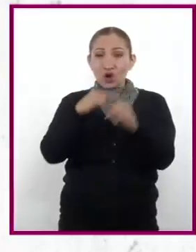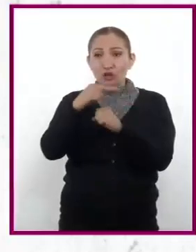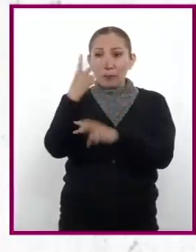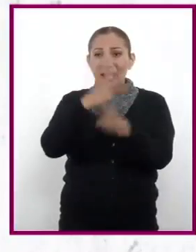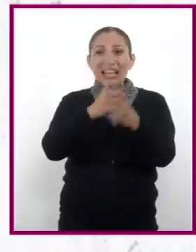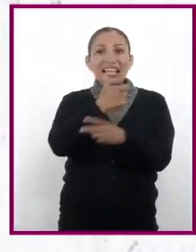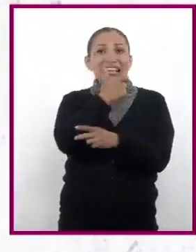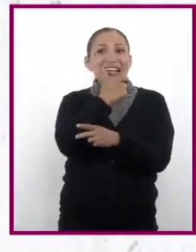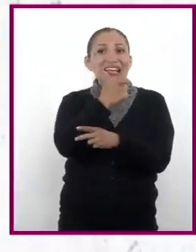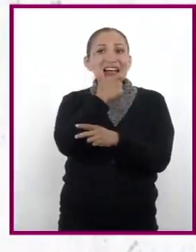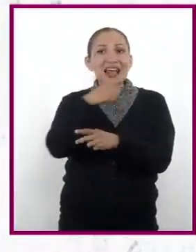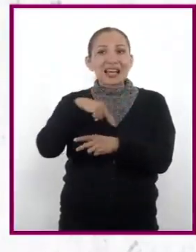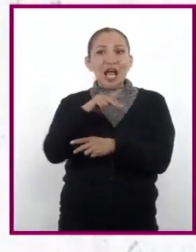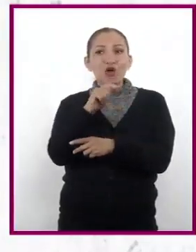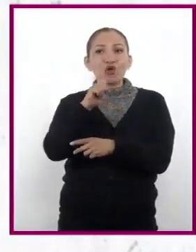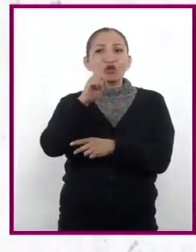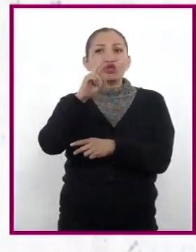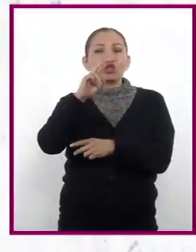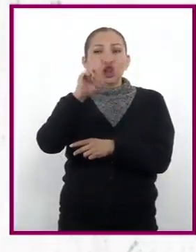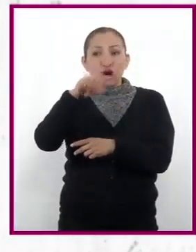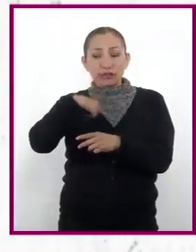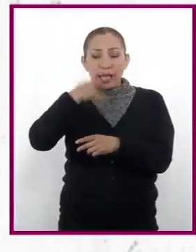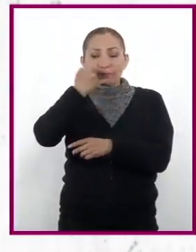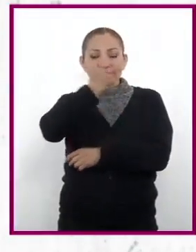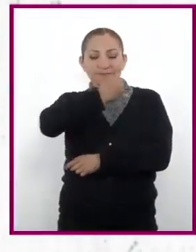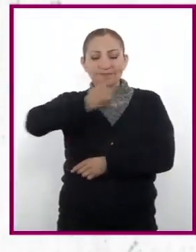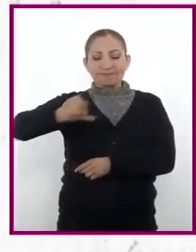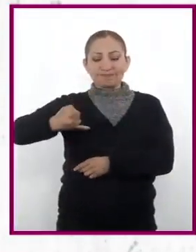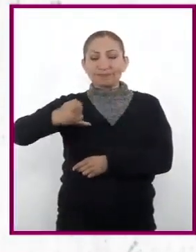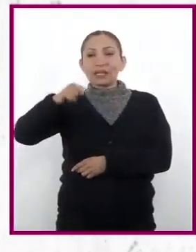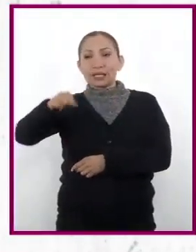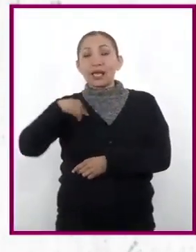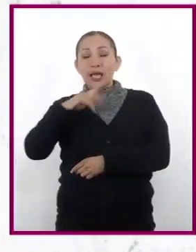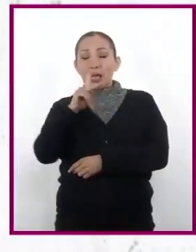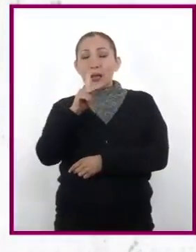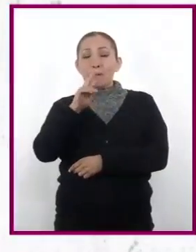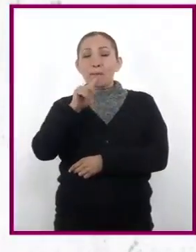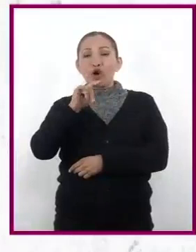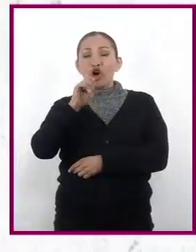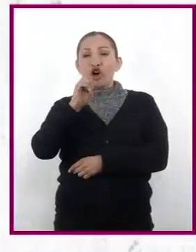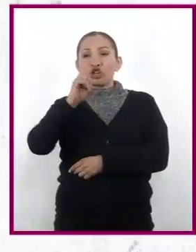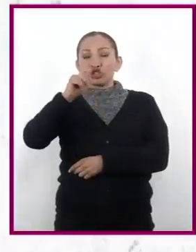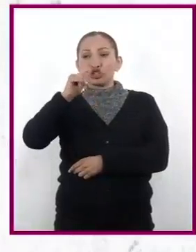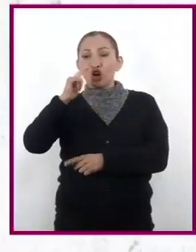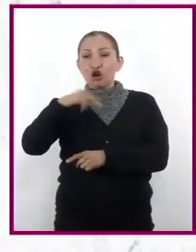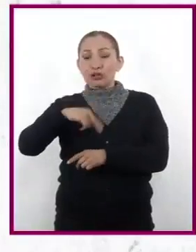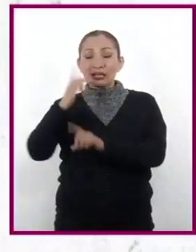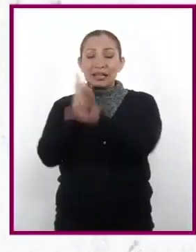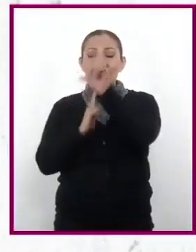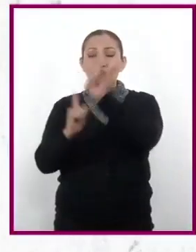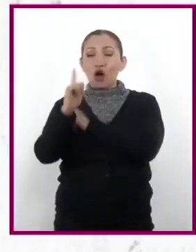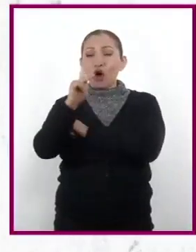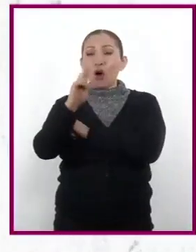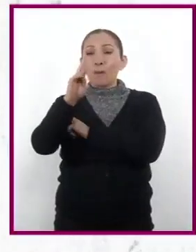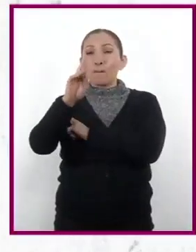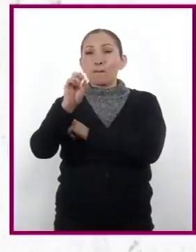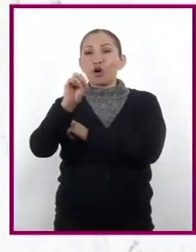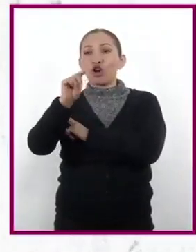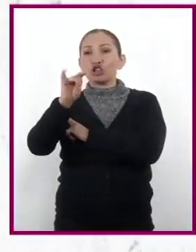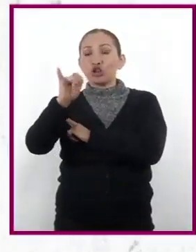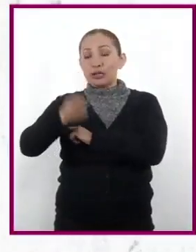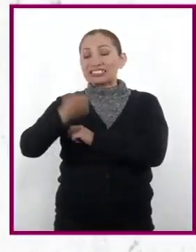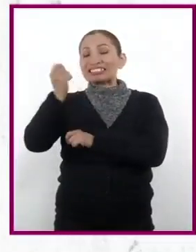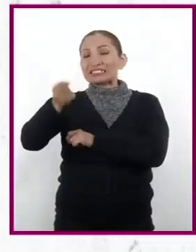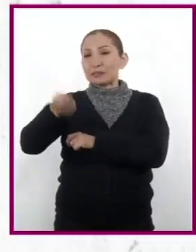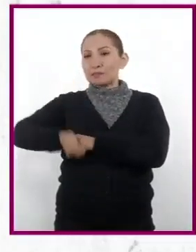del inglés neutron, de neutral. Y que protón proviene del griego proton, que significa